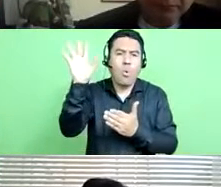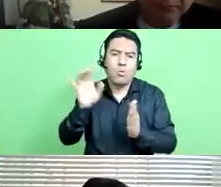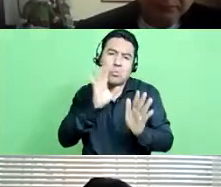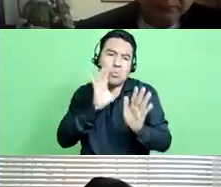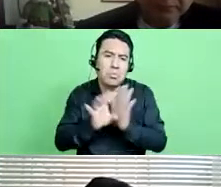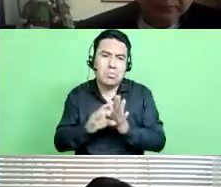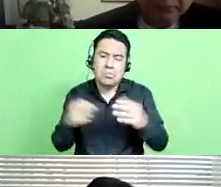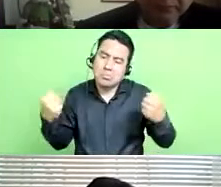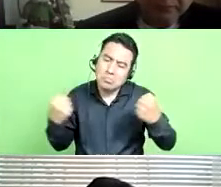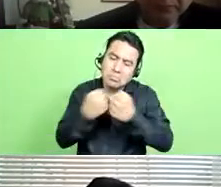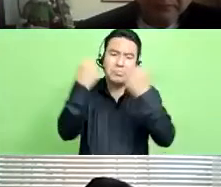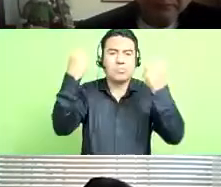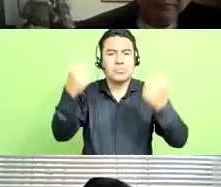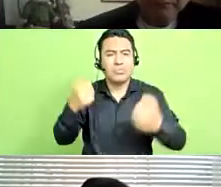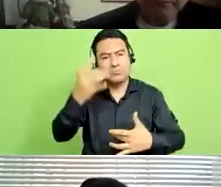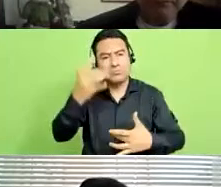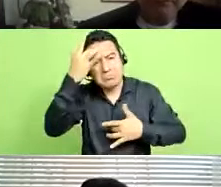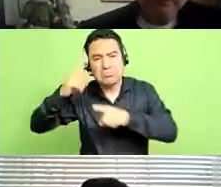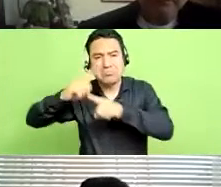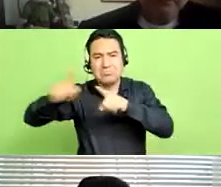y todo esto es que entendemos